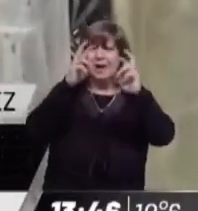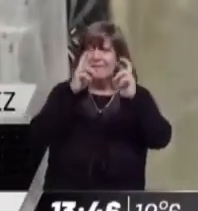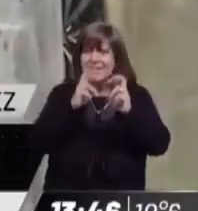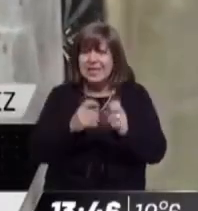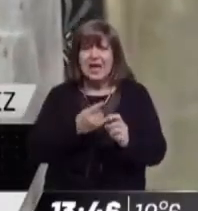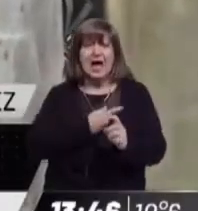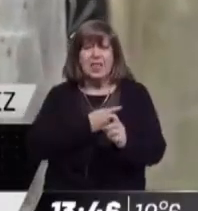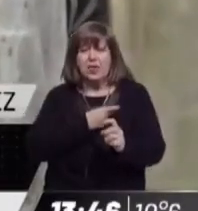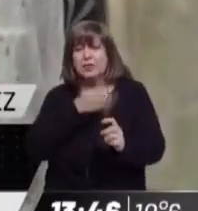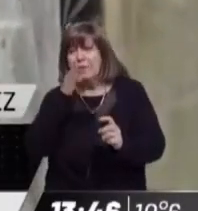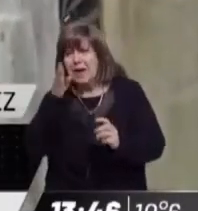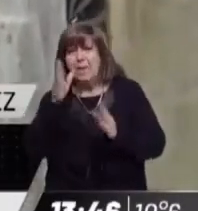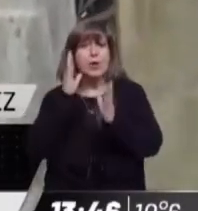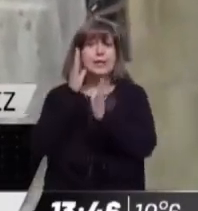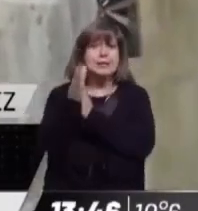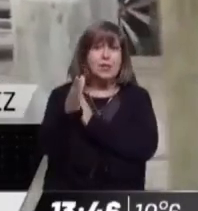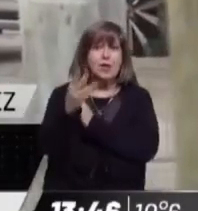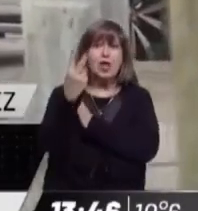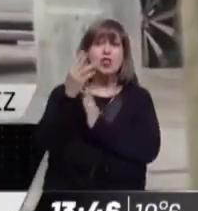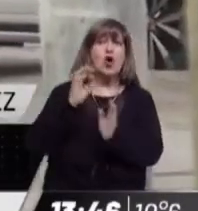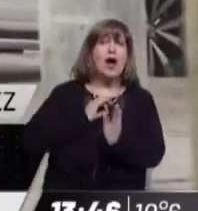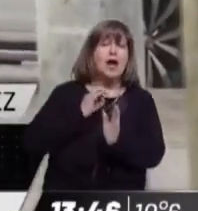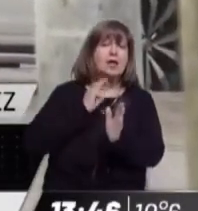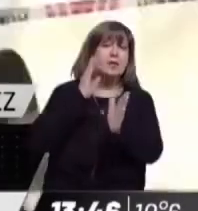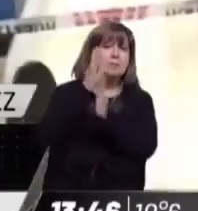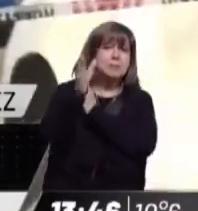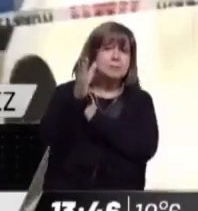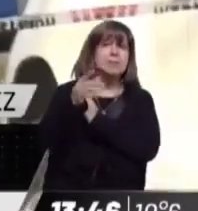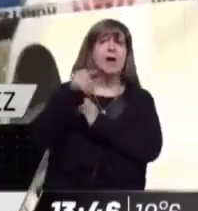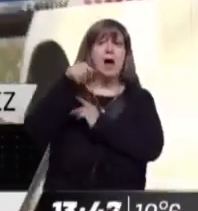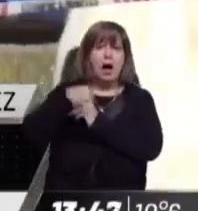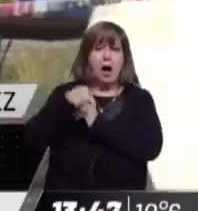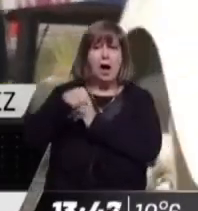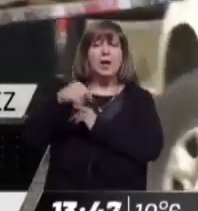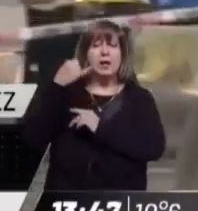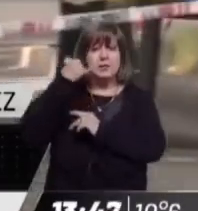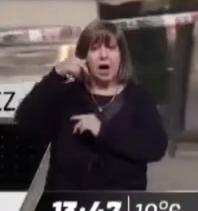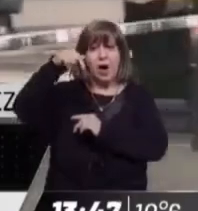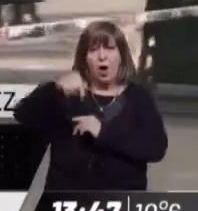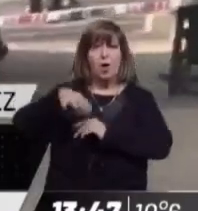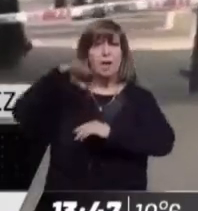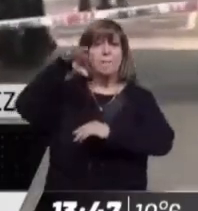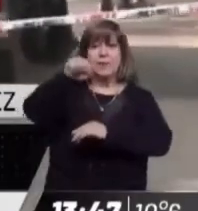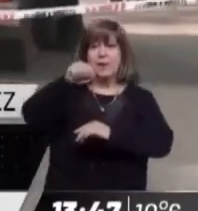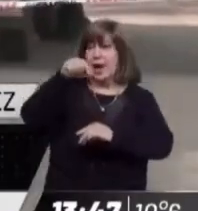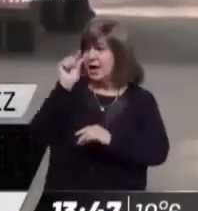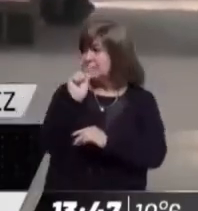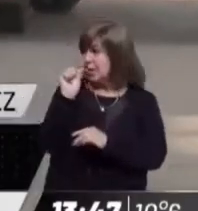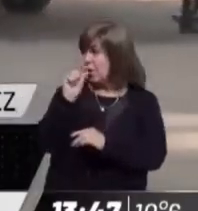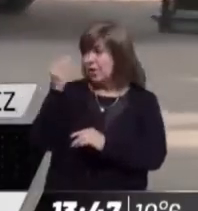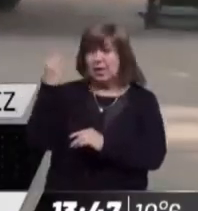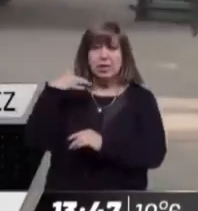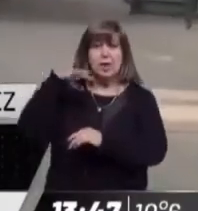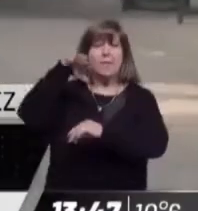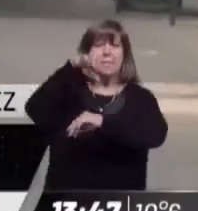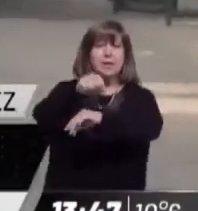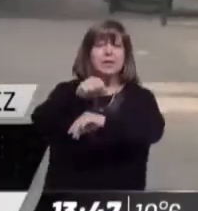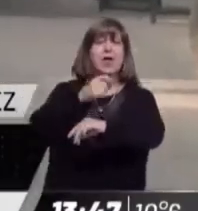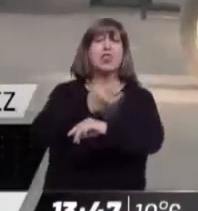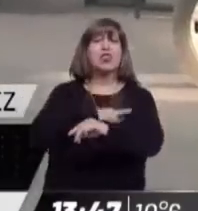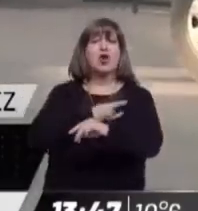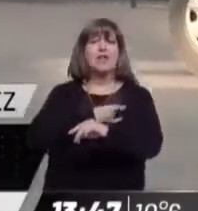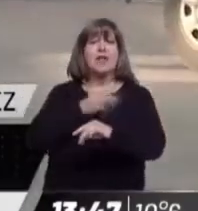y tras sus pasos sobre todo, finalmente pudo detenerlo hace instantes nada más en el departamento